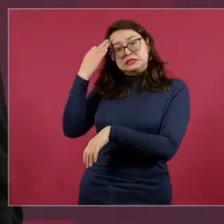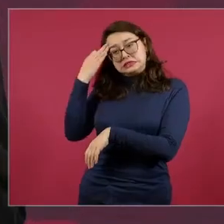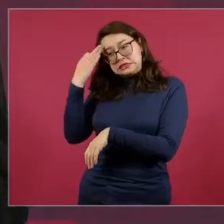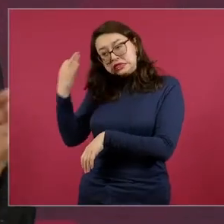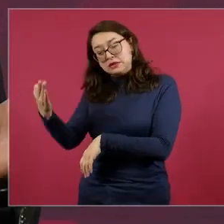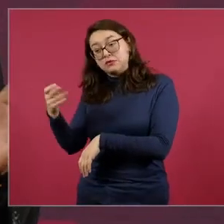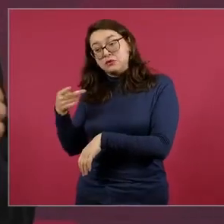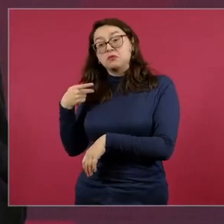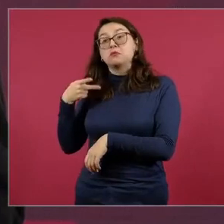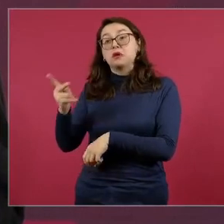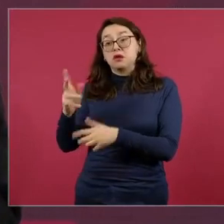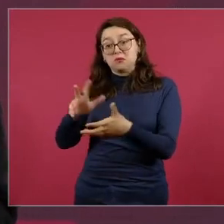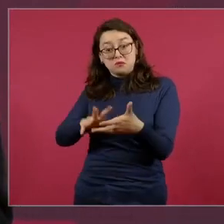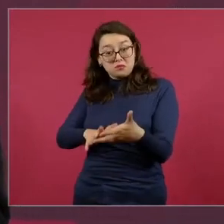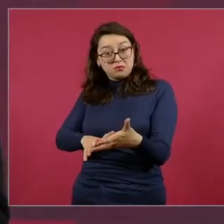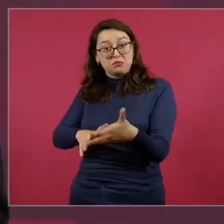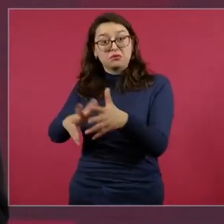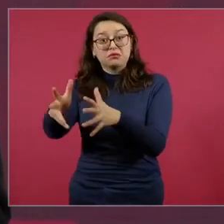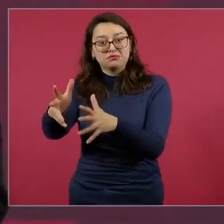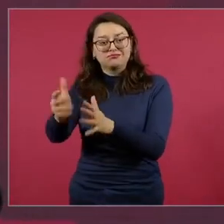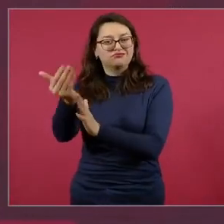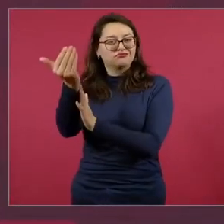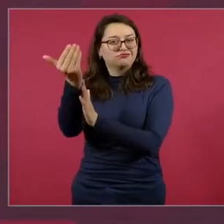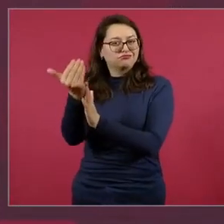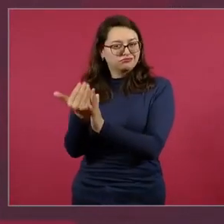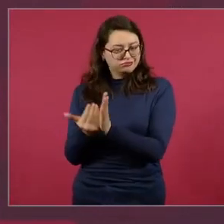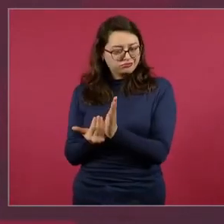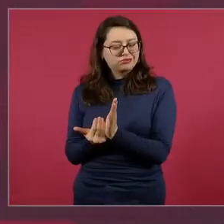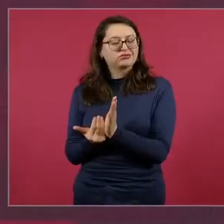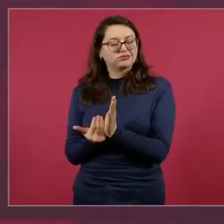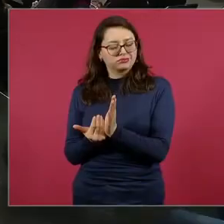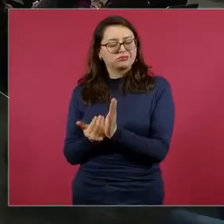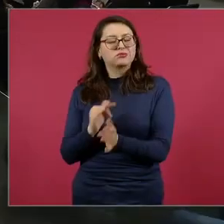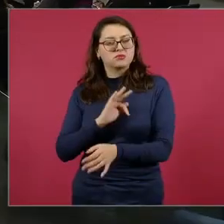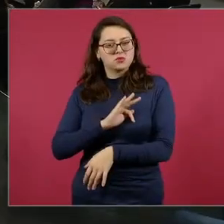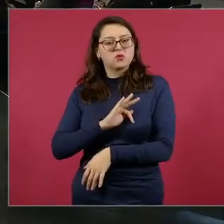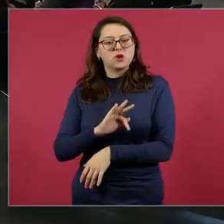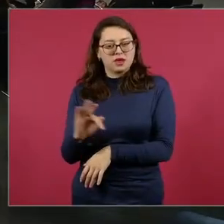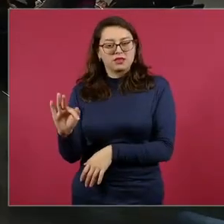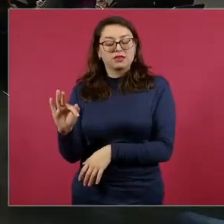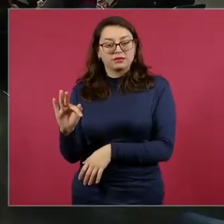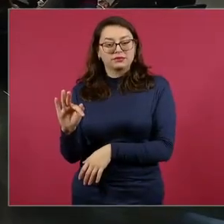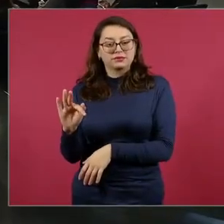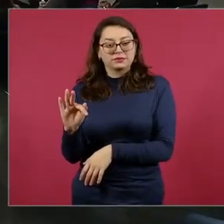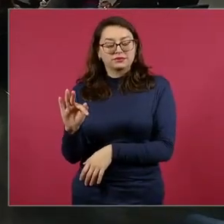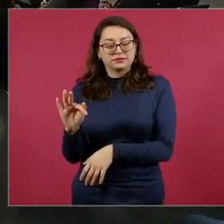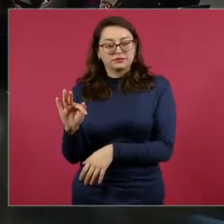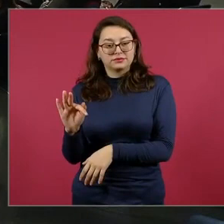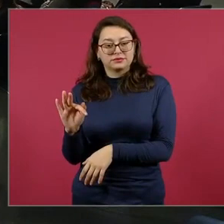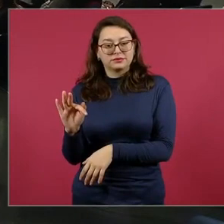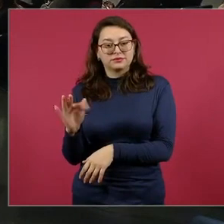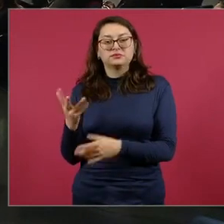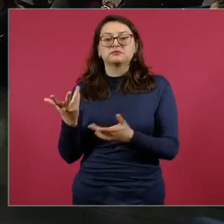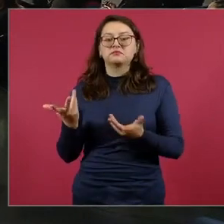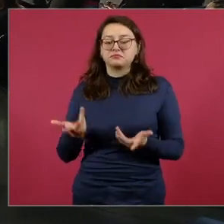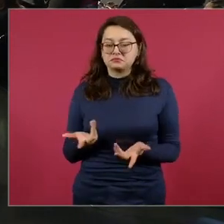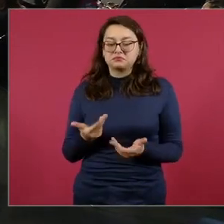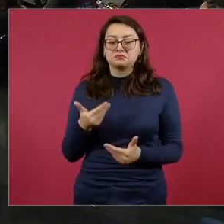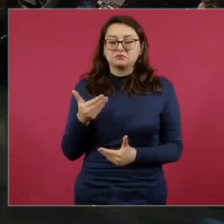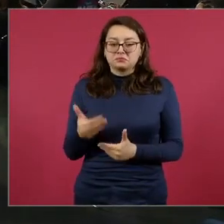pero es más eficaz. Es más eficaz y puede